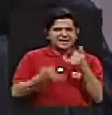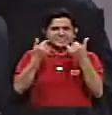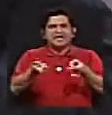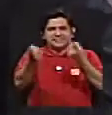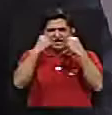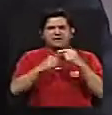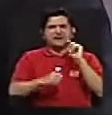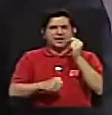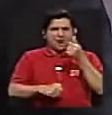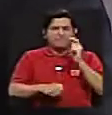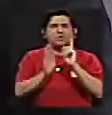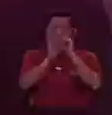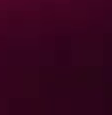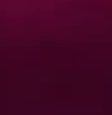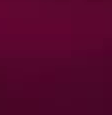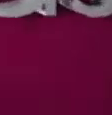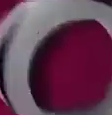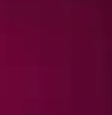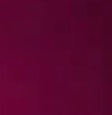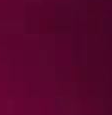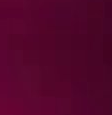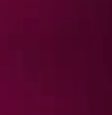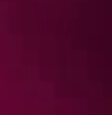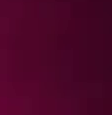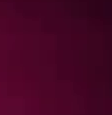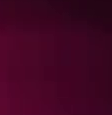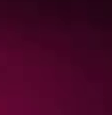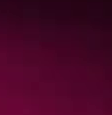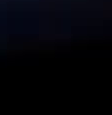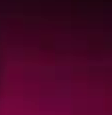regresamos en unos pocos minutos.